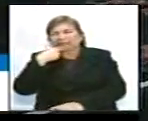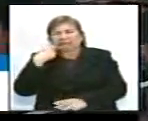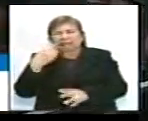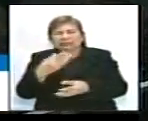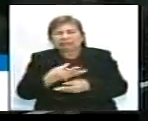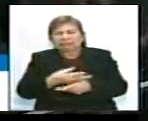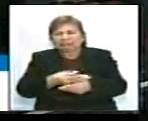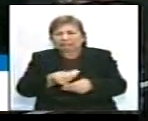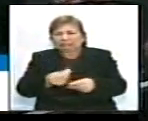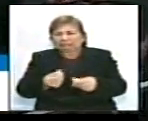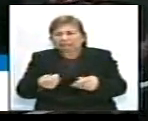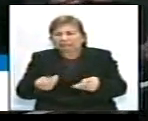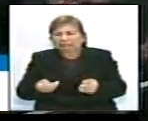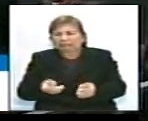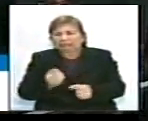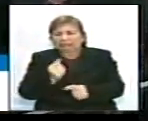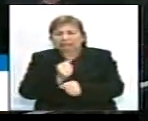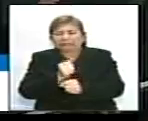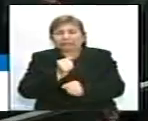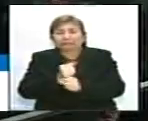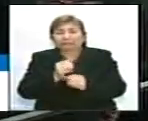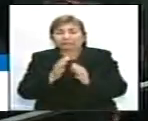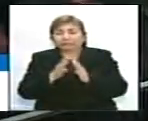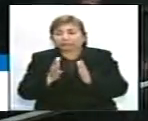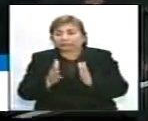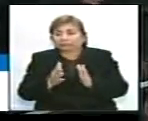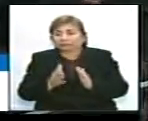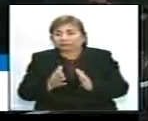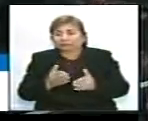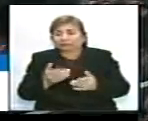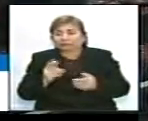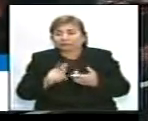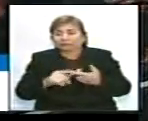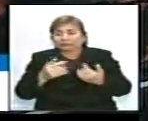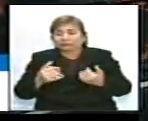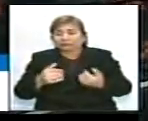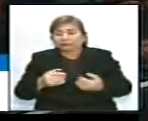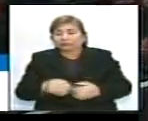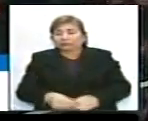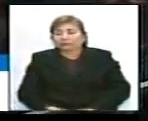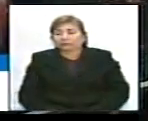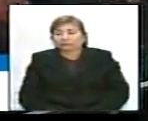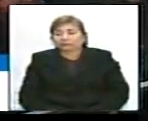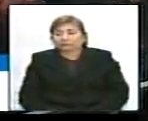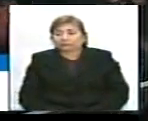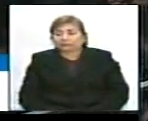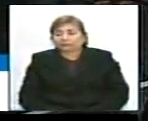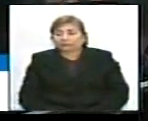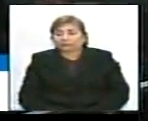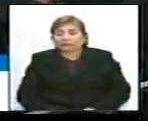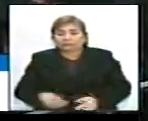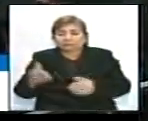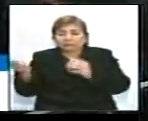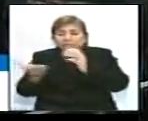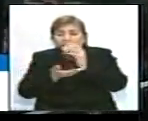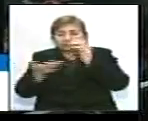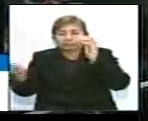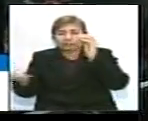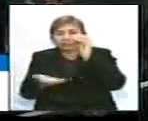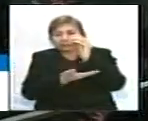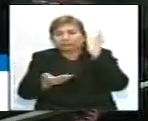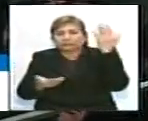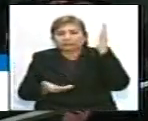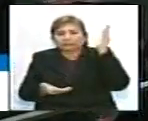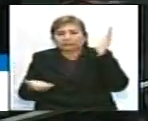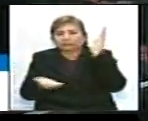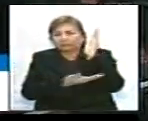nativas, y que ha hecho un trabajo muy fuerte el sector por proteger, pero hasta ahorita nos están ganando la partida porque están talando los árboles,